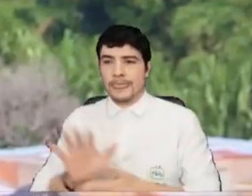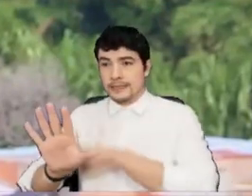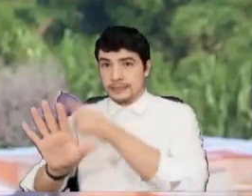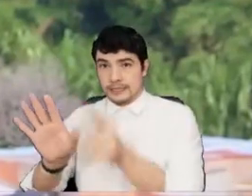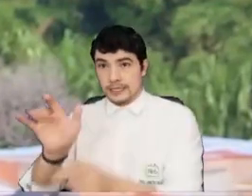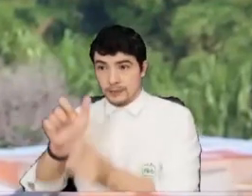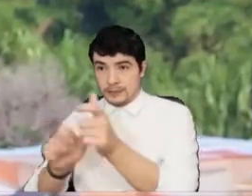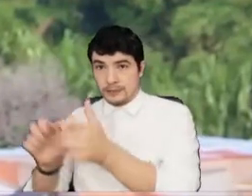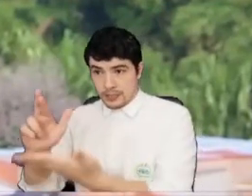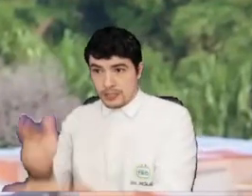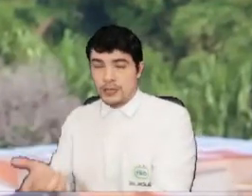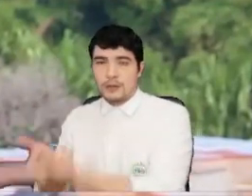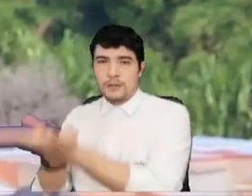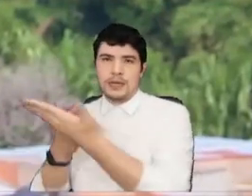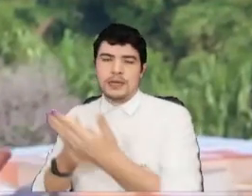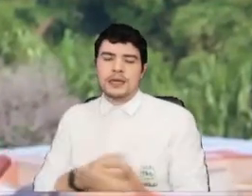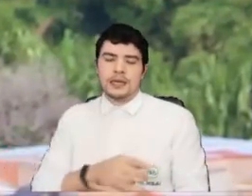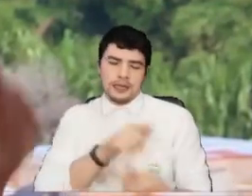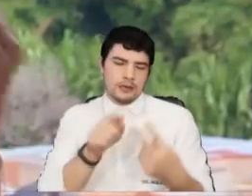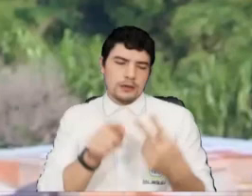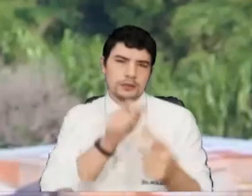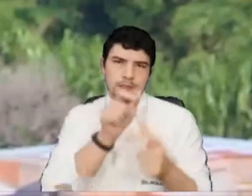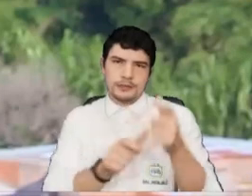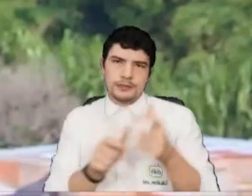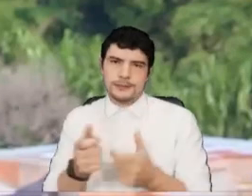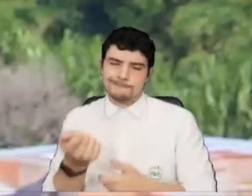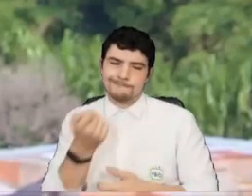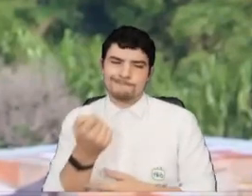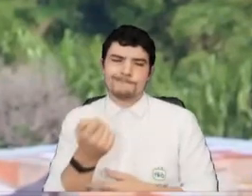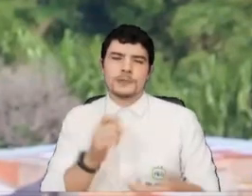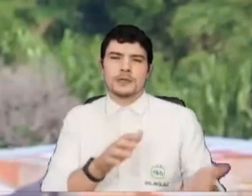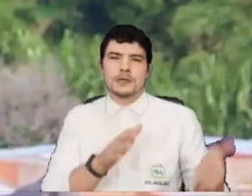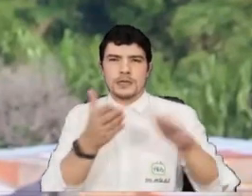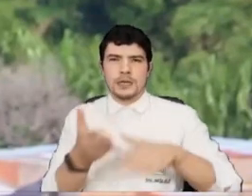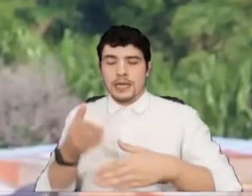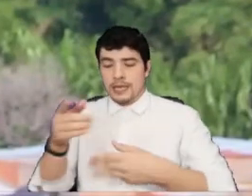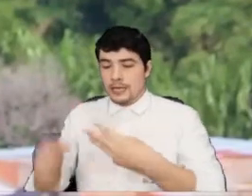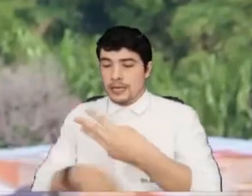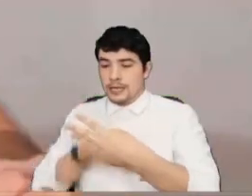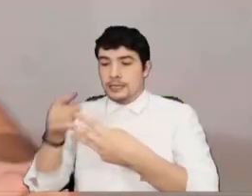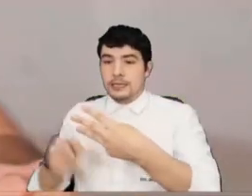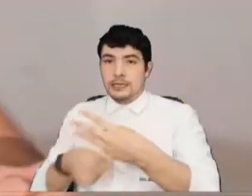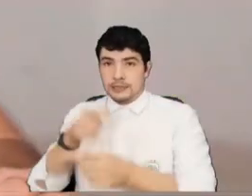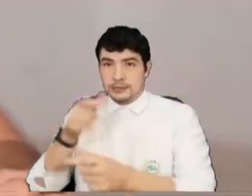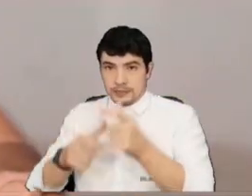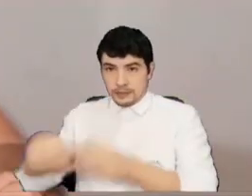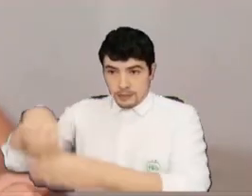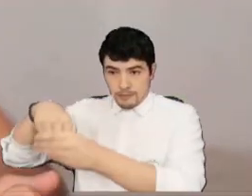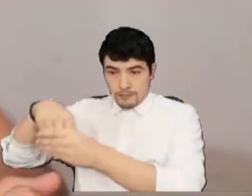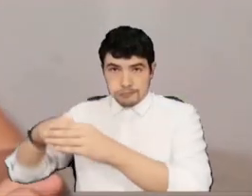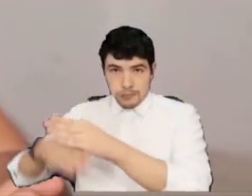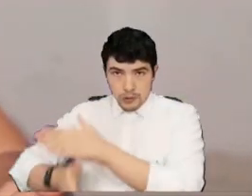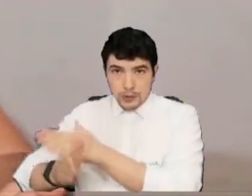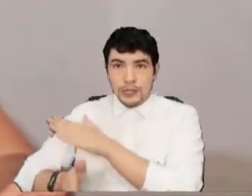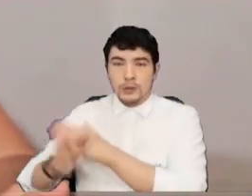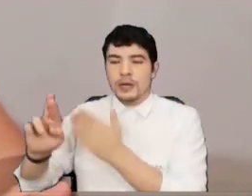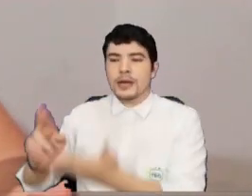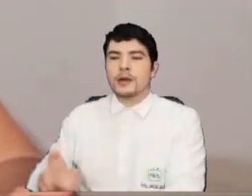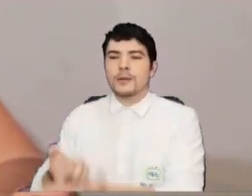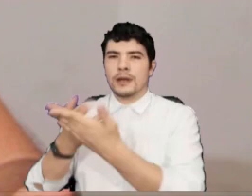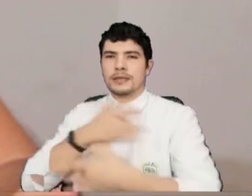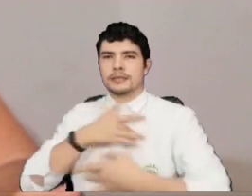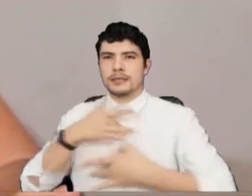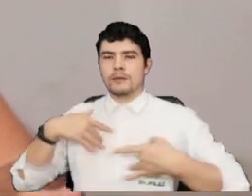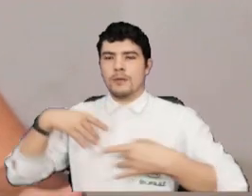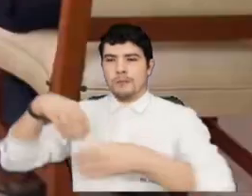2 lamentablemente fallecieron, y de igual forma 3 se encuentran en seguimiento. Ante esto, la administración municipal